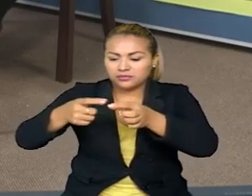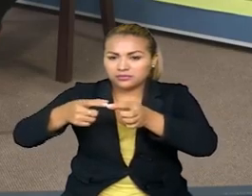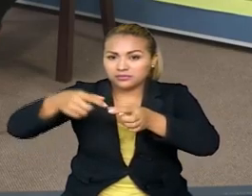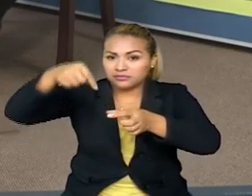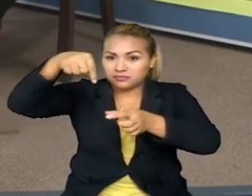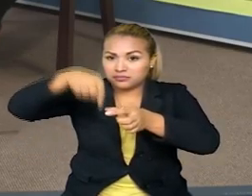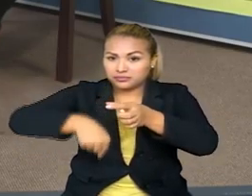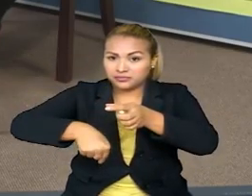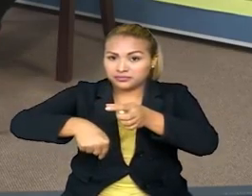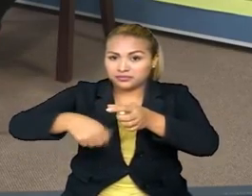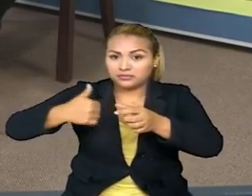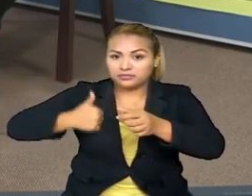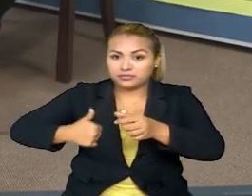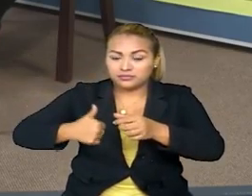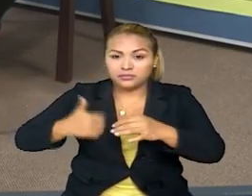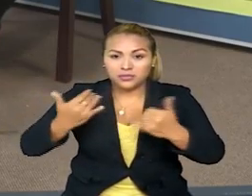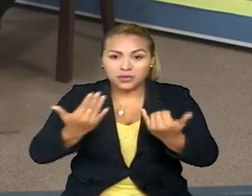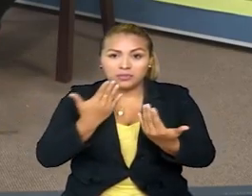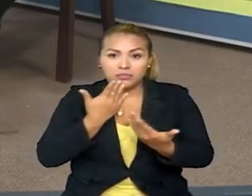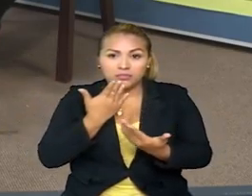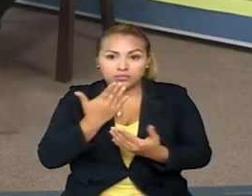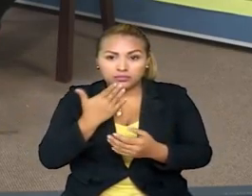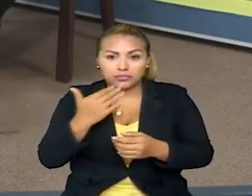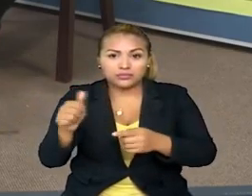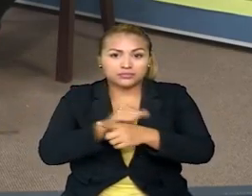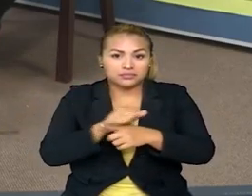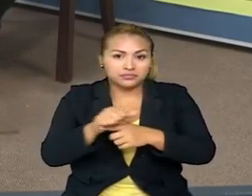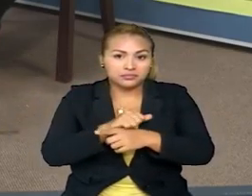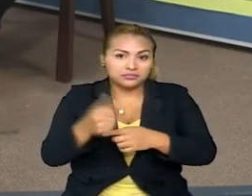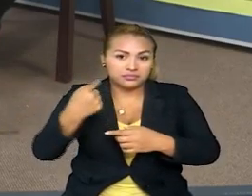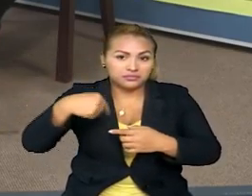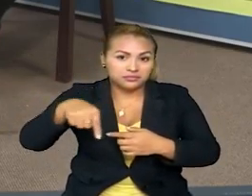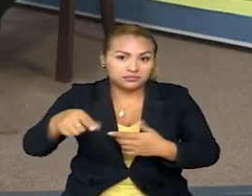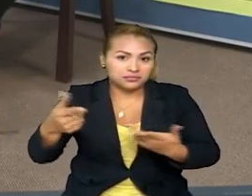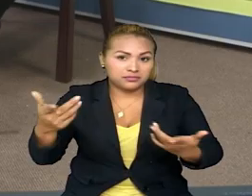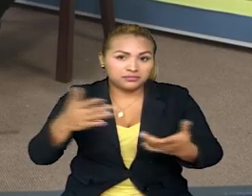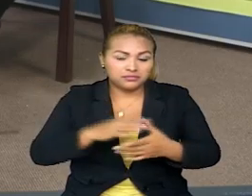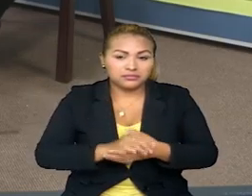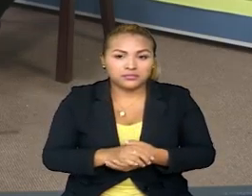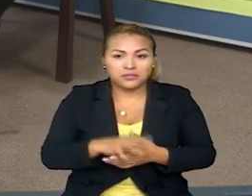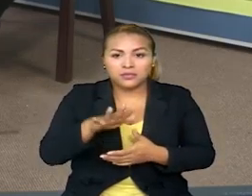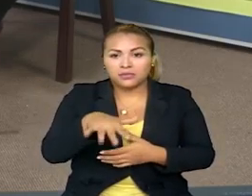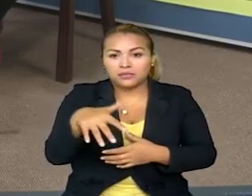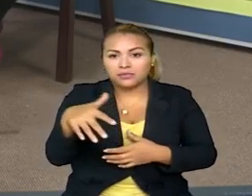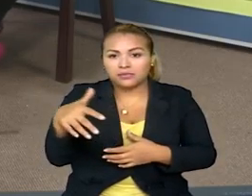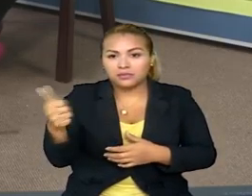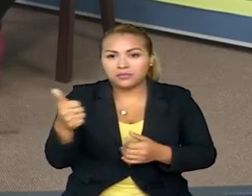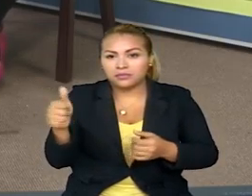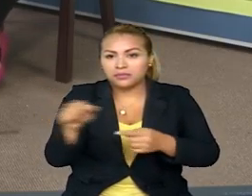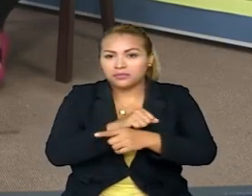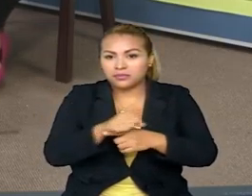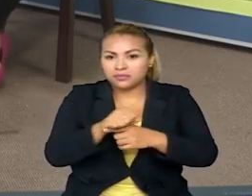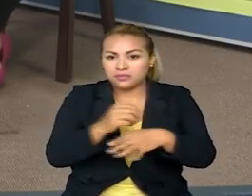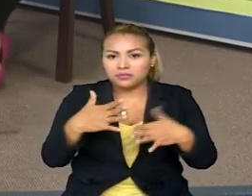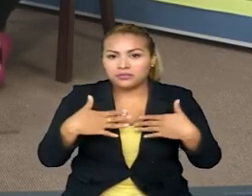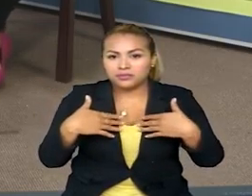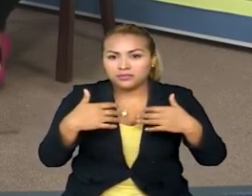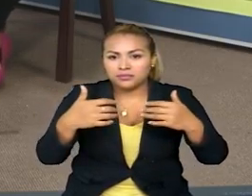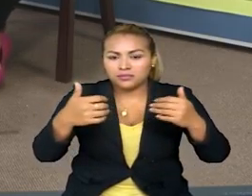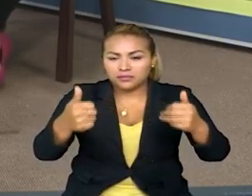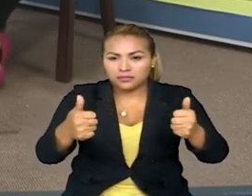con una buena parte esa es una buena práctica esa es una buena otra práctica saludable para vivir un